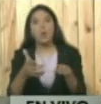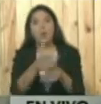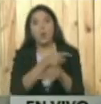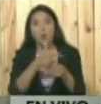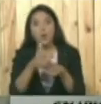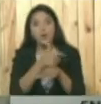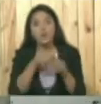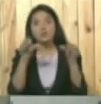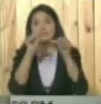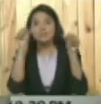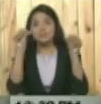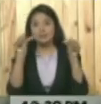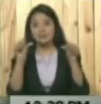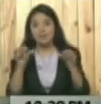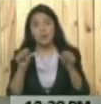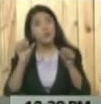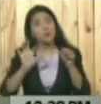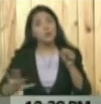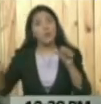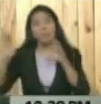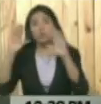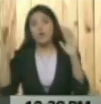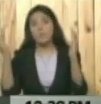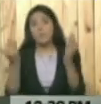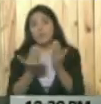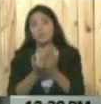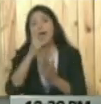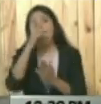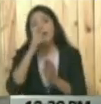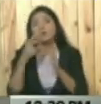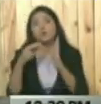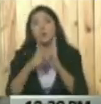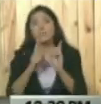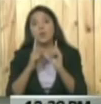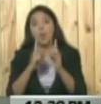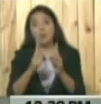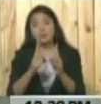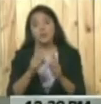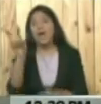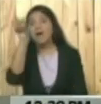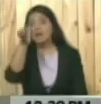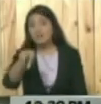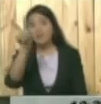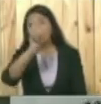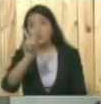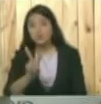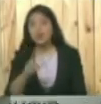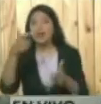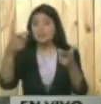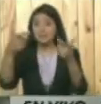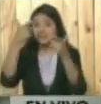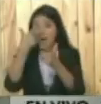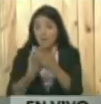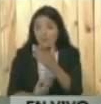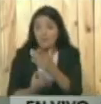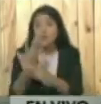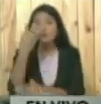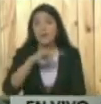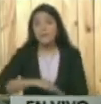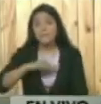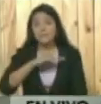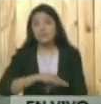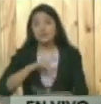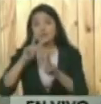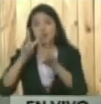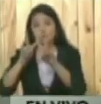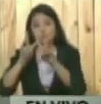y sistemas en el mundo. Es en el año 2011 cuando en Venezuela el comandante Hugo Chávez funda la gran misión